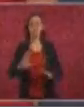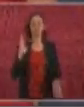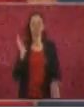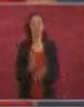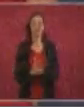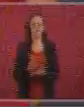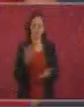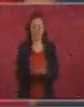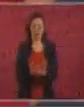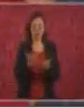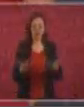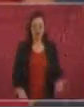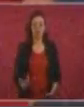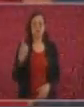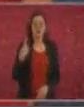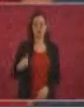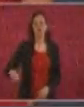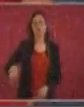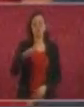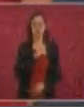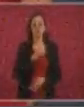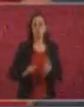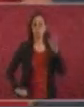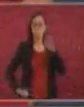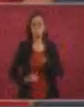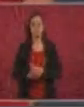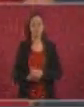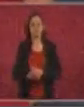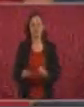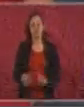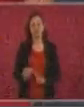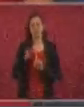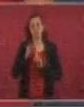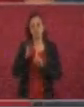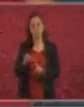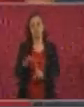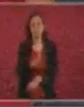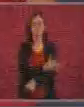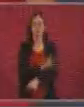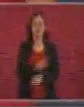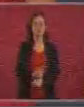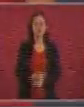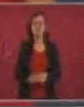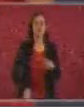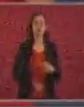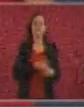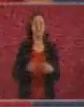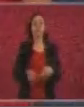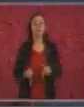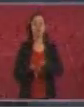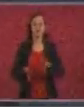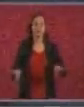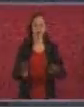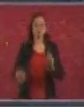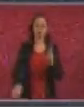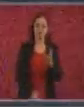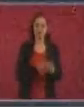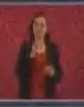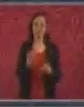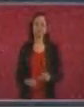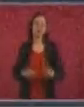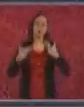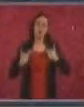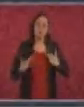el año con pronósticos del 1% de crecimiento, es muy probable que cerremos el año con